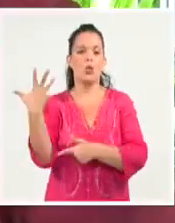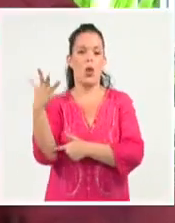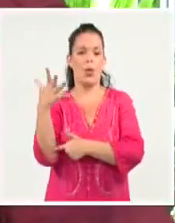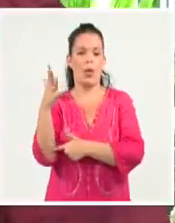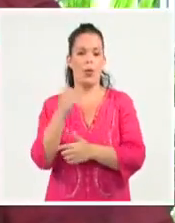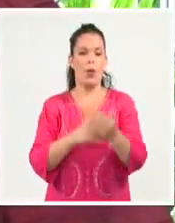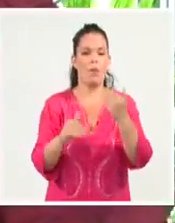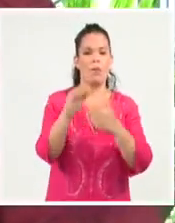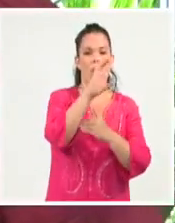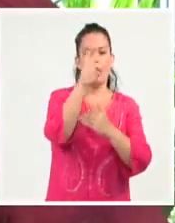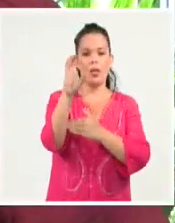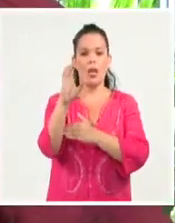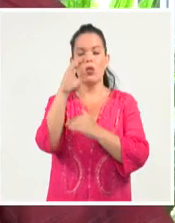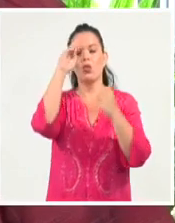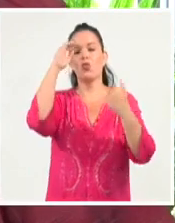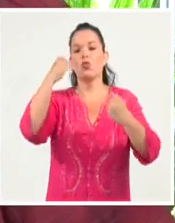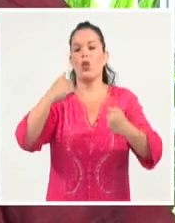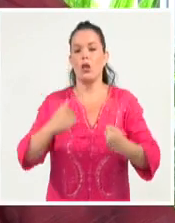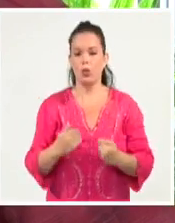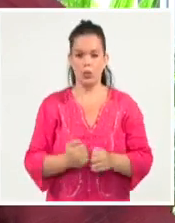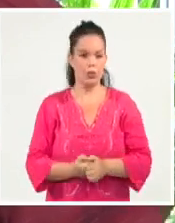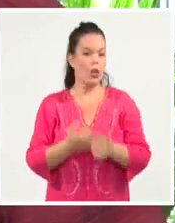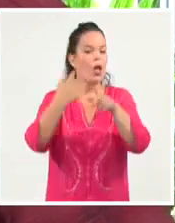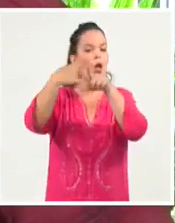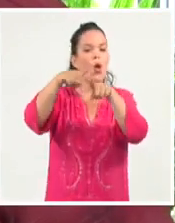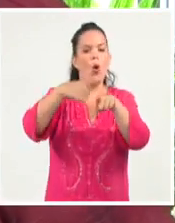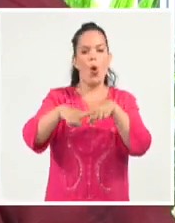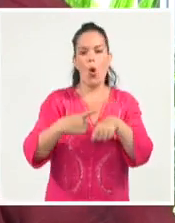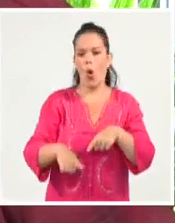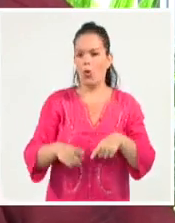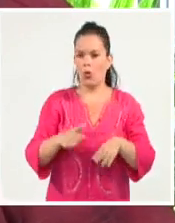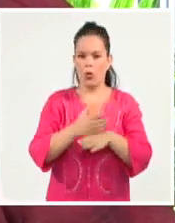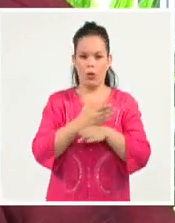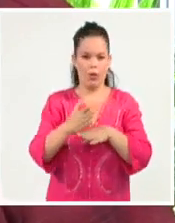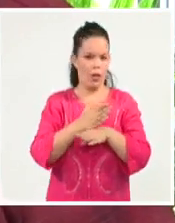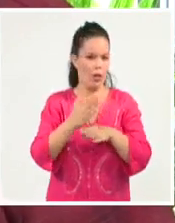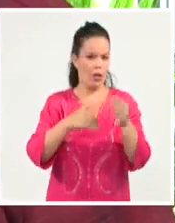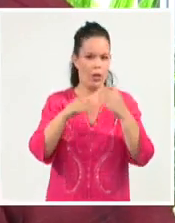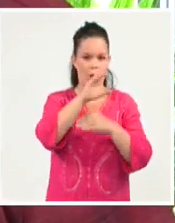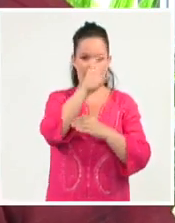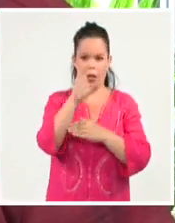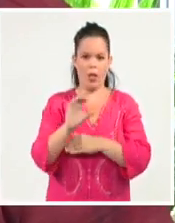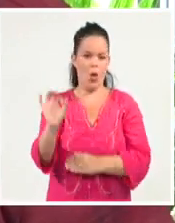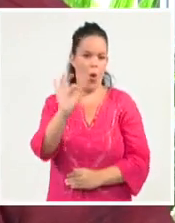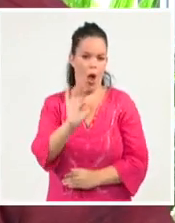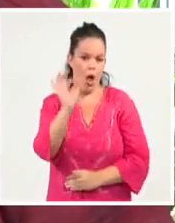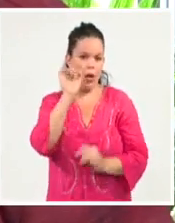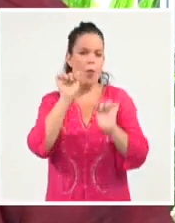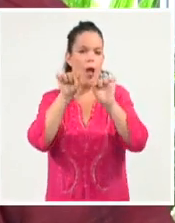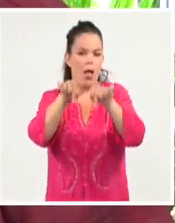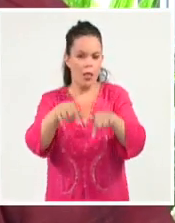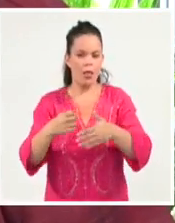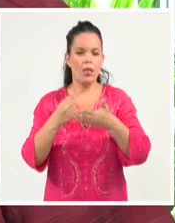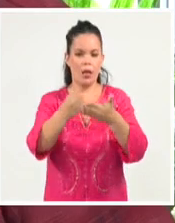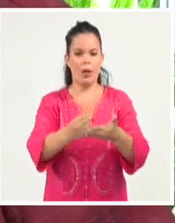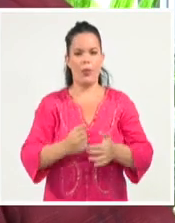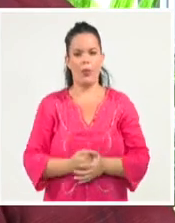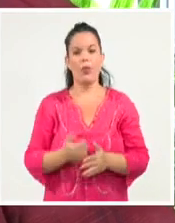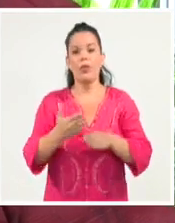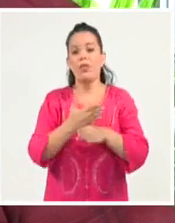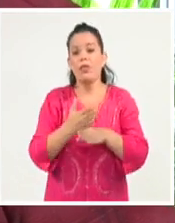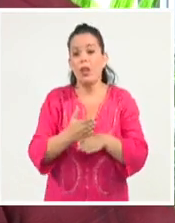Ministerio de Salud y otros que puedan ser necesarios en función de buscar alternativas. Yo creo que hay un grupo de decisiones que se han estado